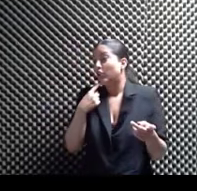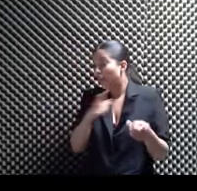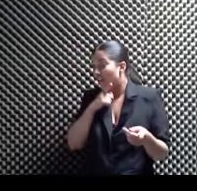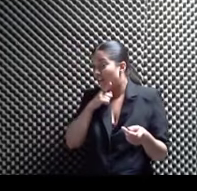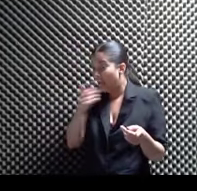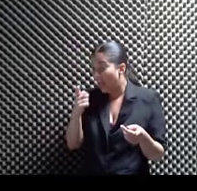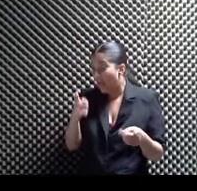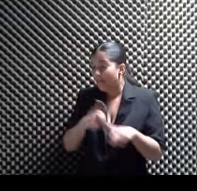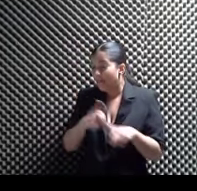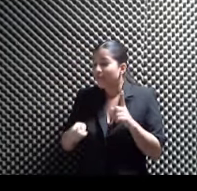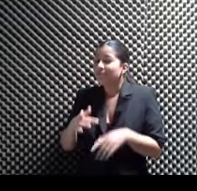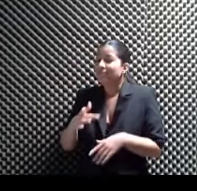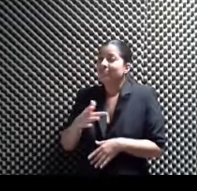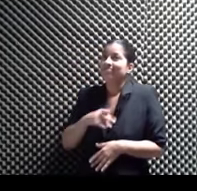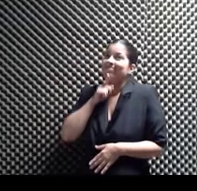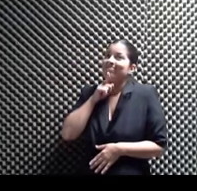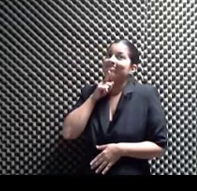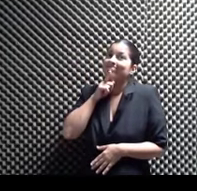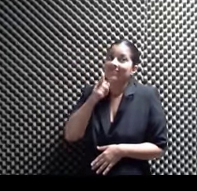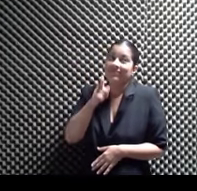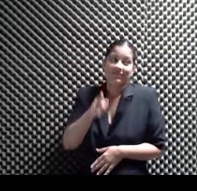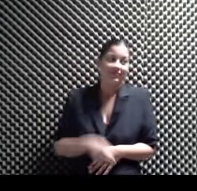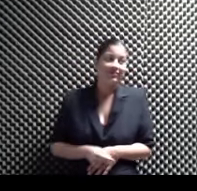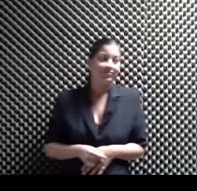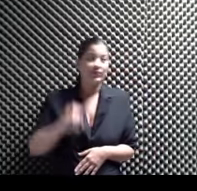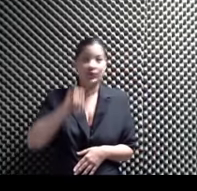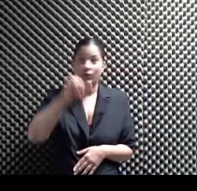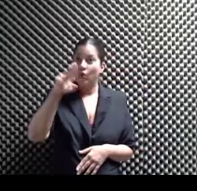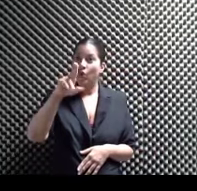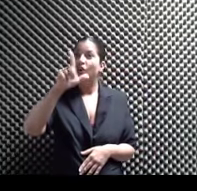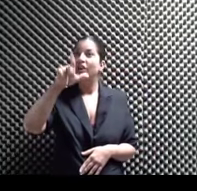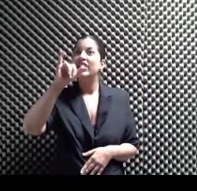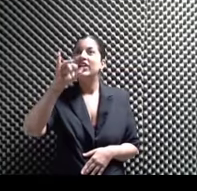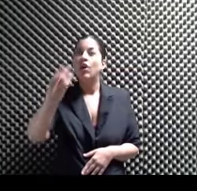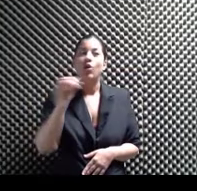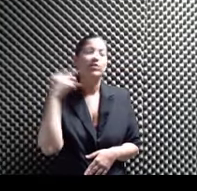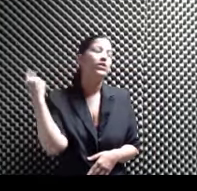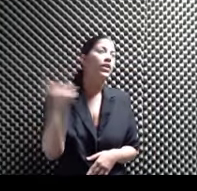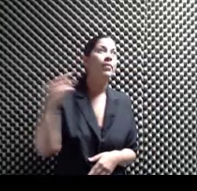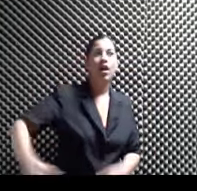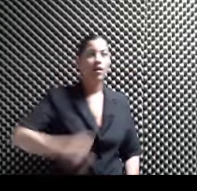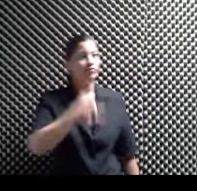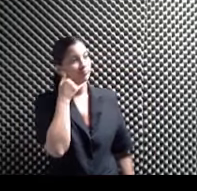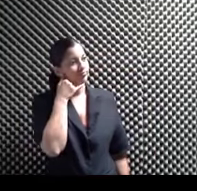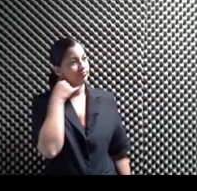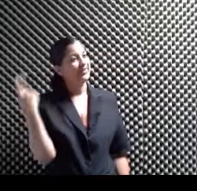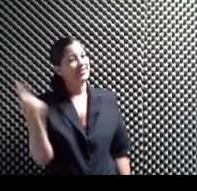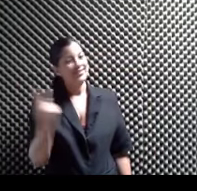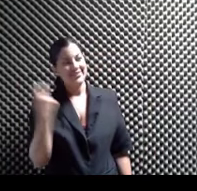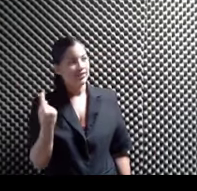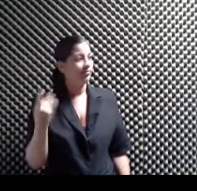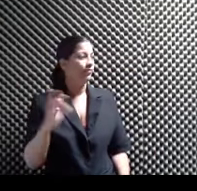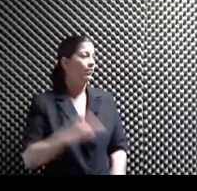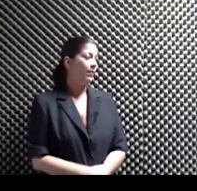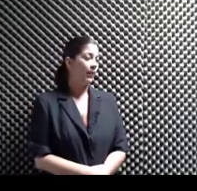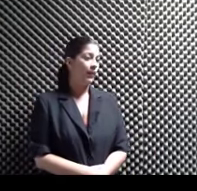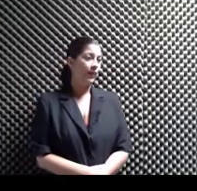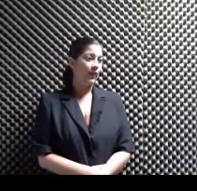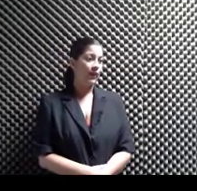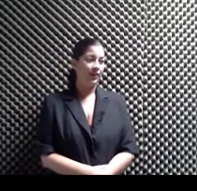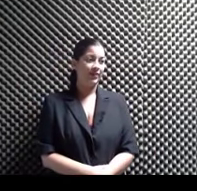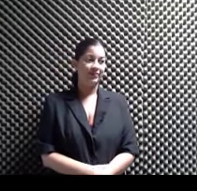con la mano en el corazón Si algo hace Julio Ramos Siempre es contestar el teléfono Si Julio siempre anda con el cablecito Colgando Sí Antes que